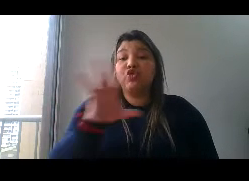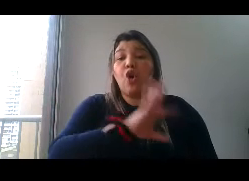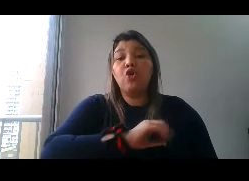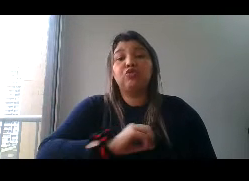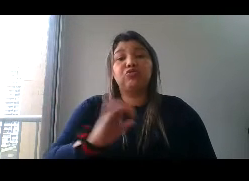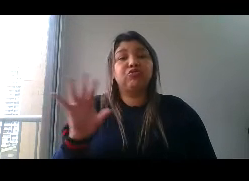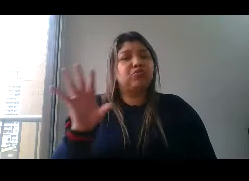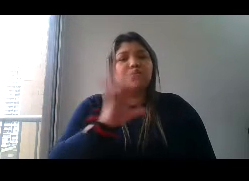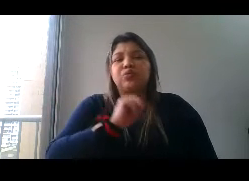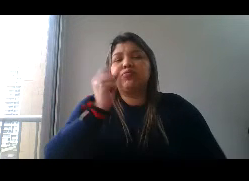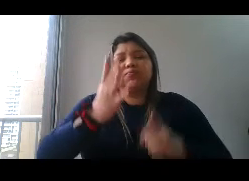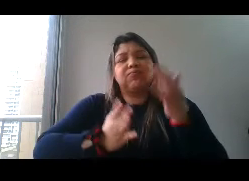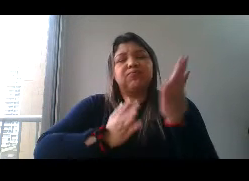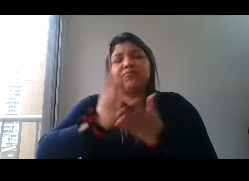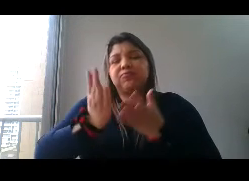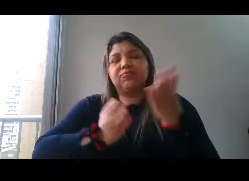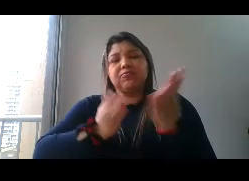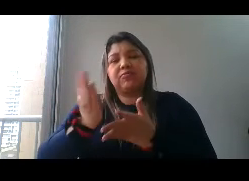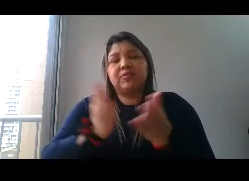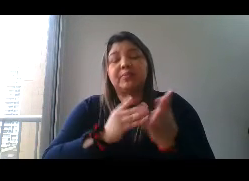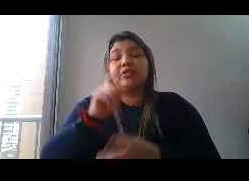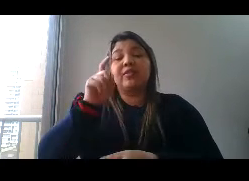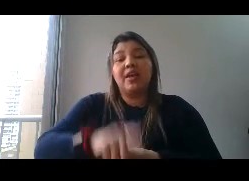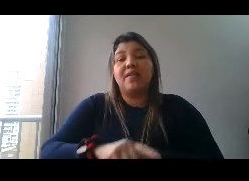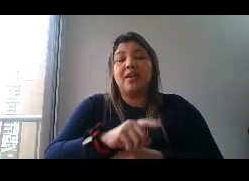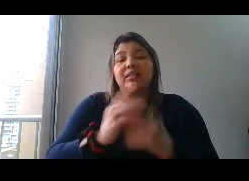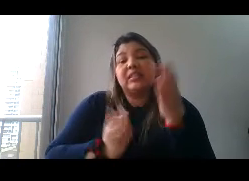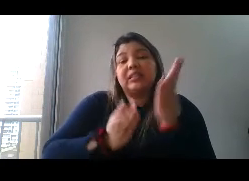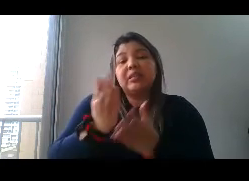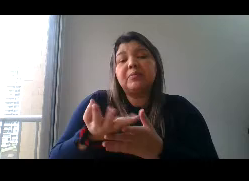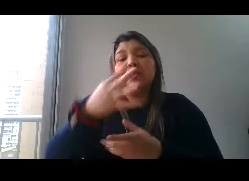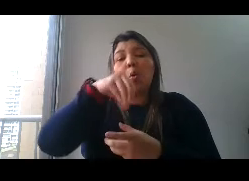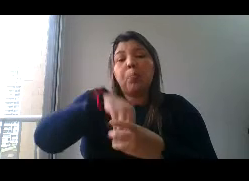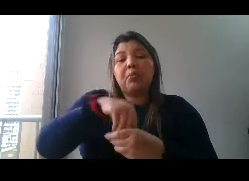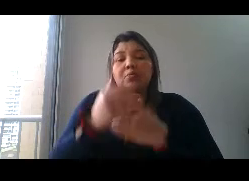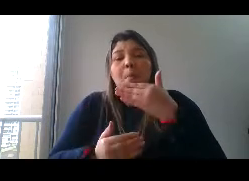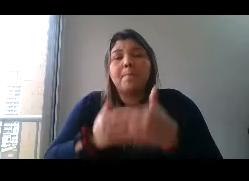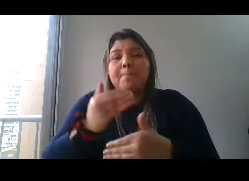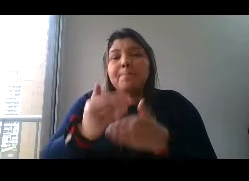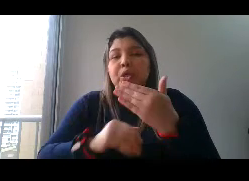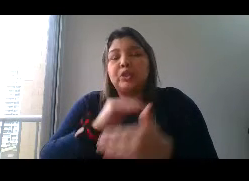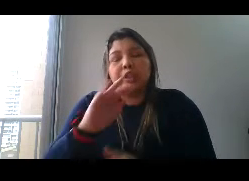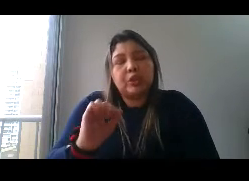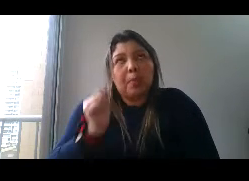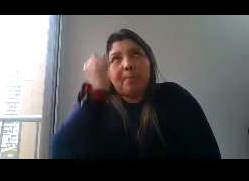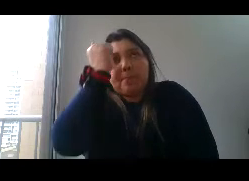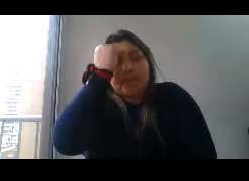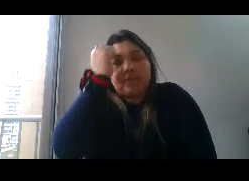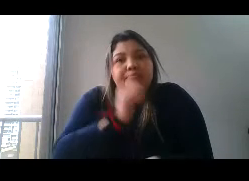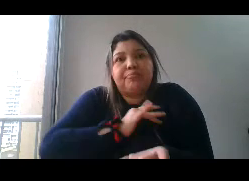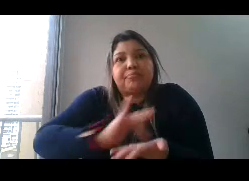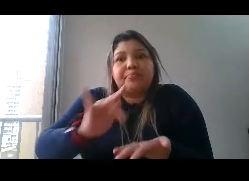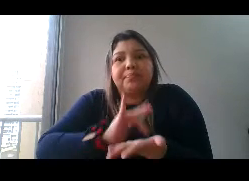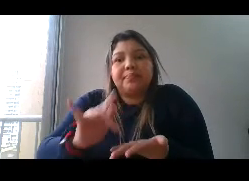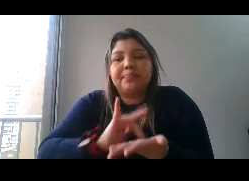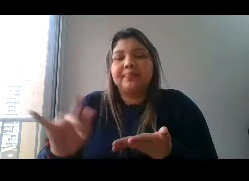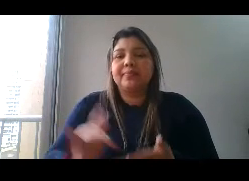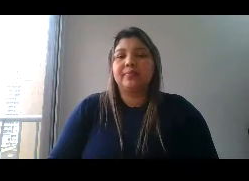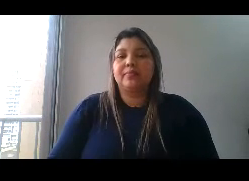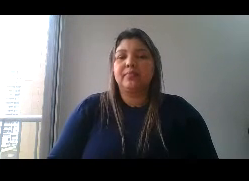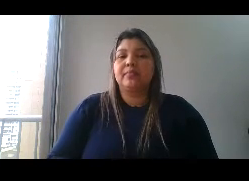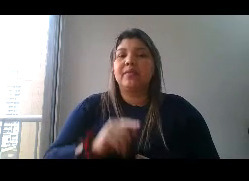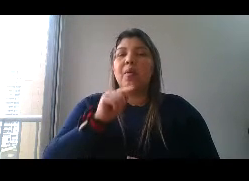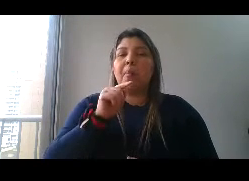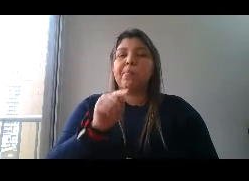servicios deben haber unos procesos prioritarios, y esos procesos prioritarios todos deben estar enmarcados en lo que tiene que